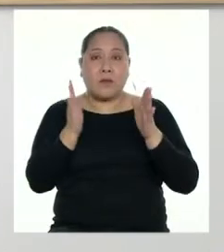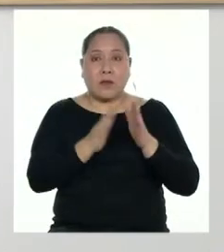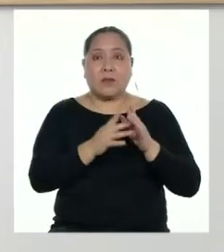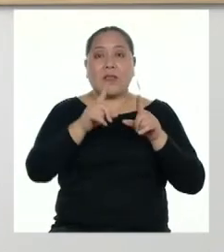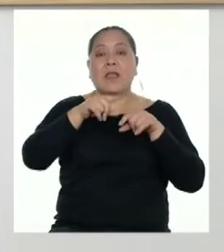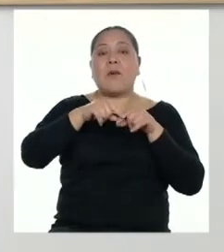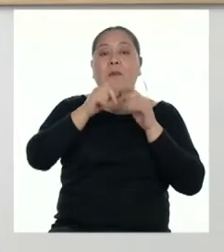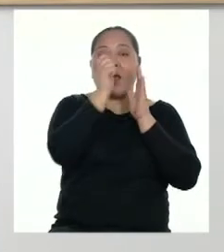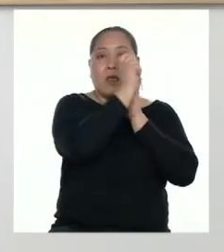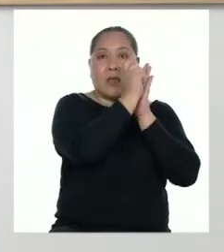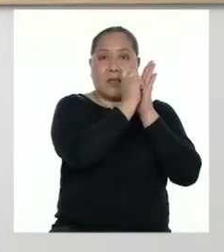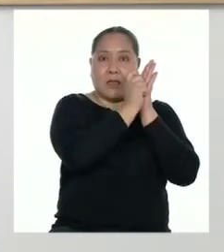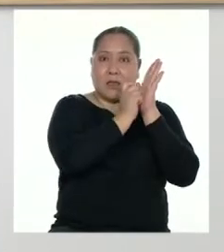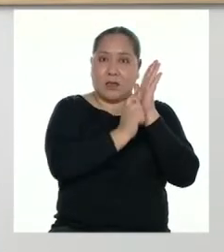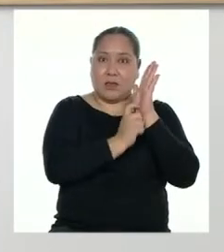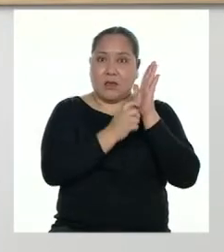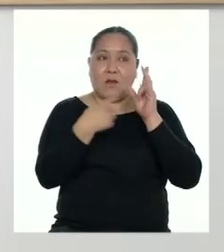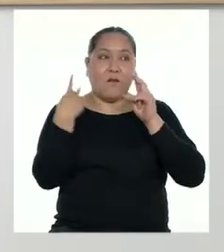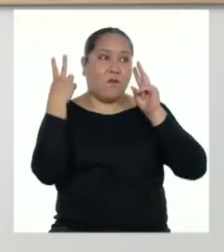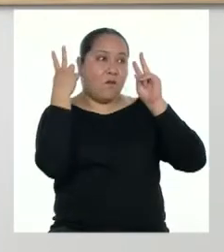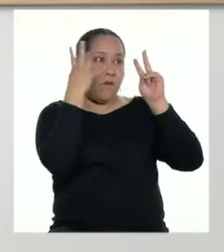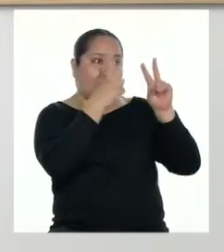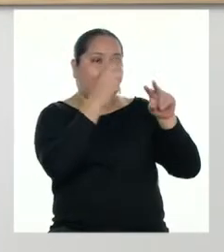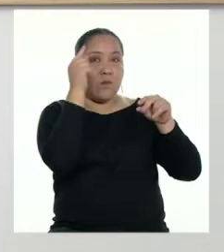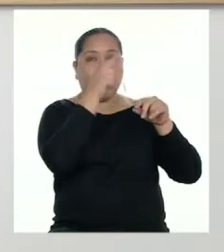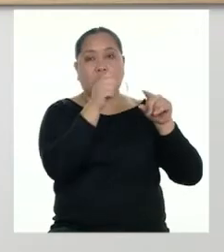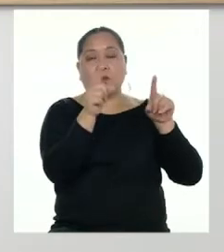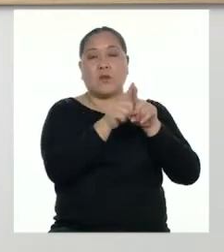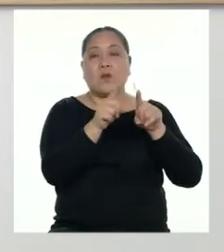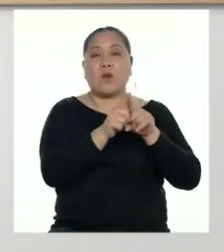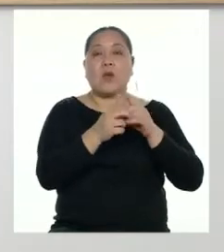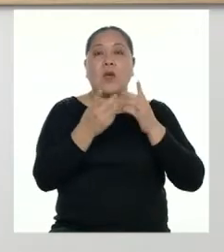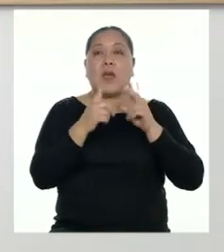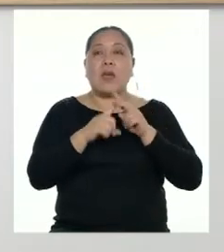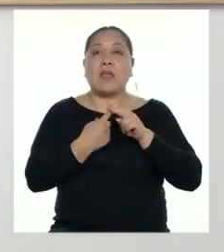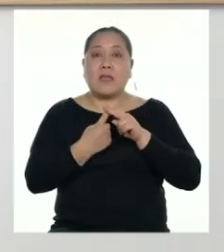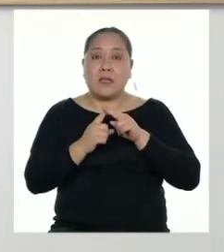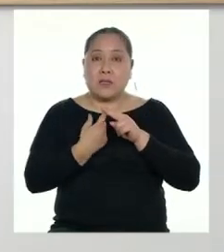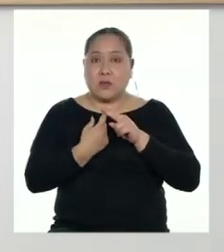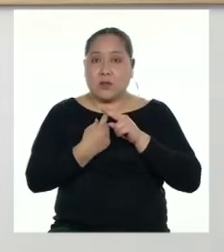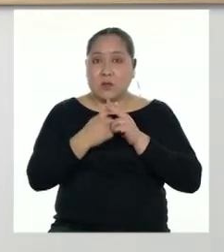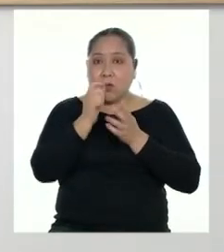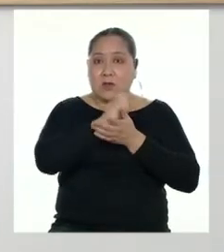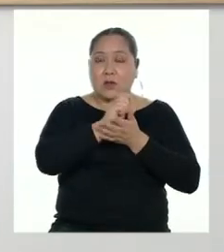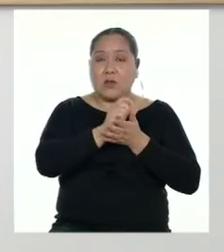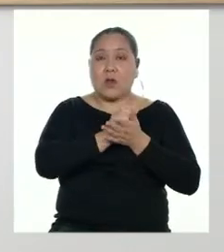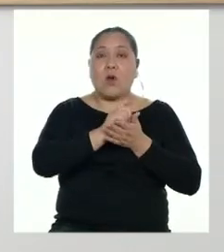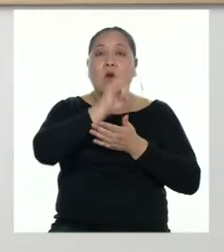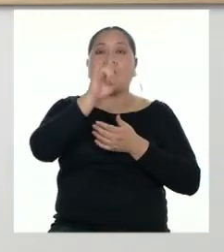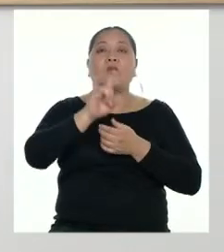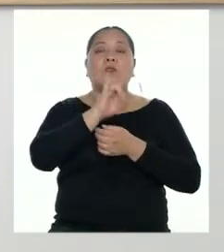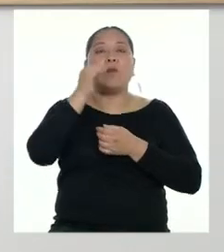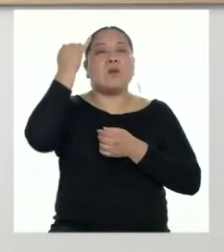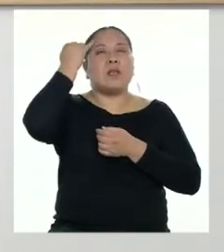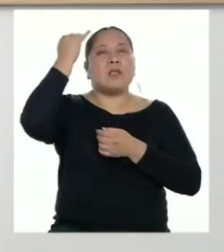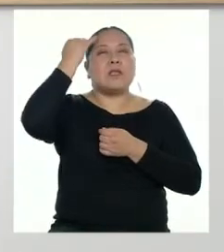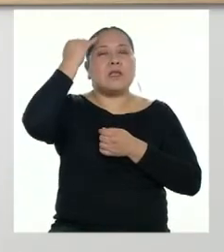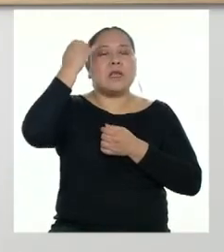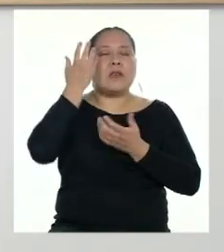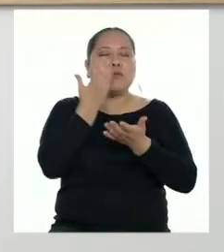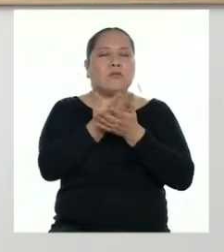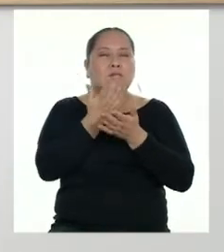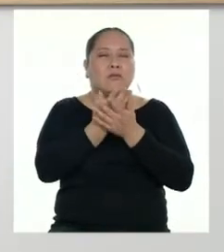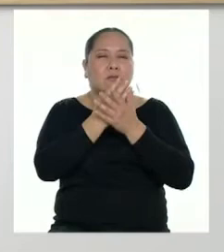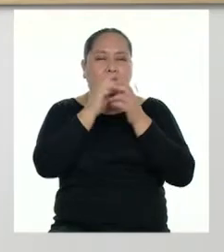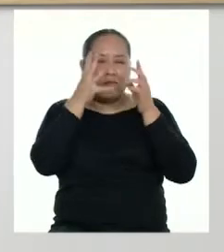tipo de texto. Como vemos aquí, desde el inicio de la escritura estamos haciendo uso de nuestros criterios de evaluación del